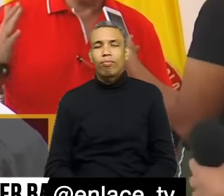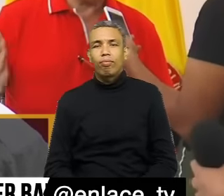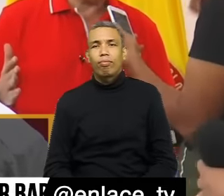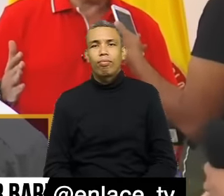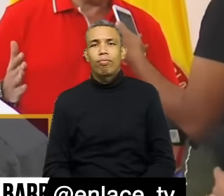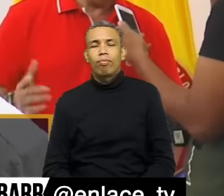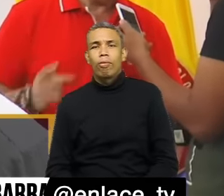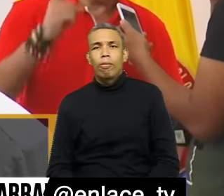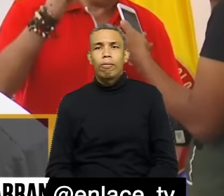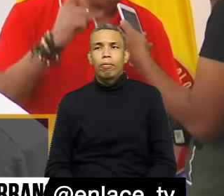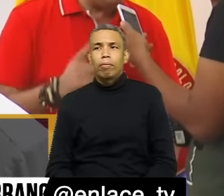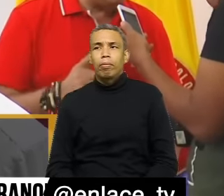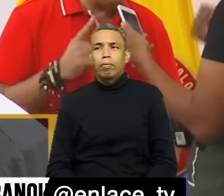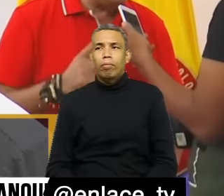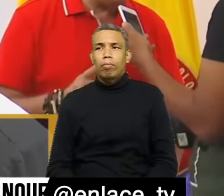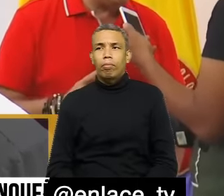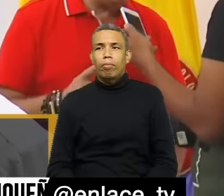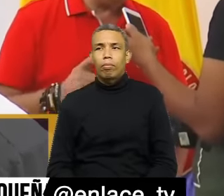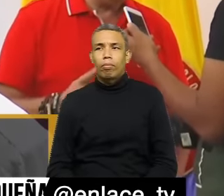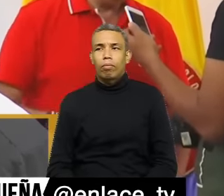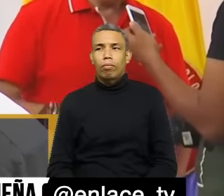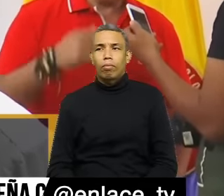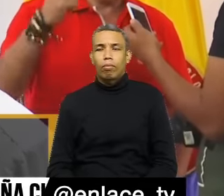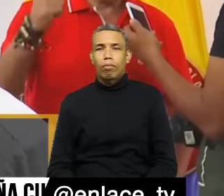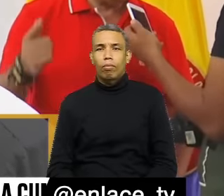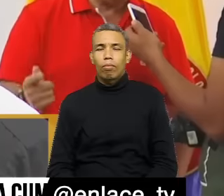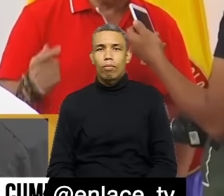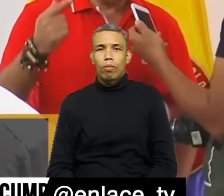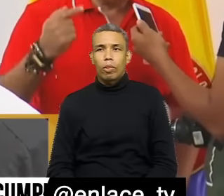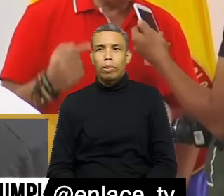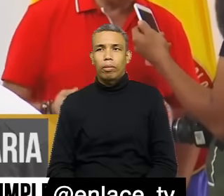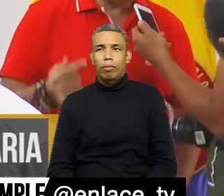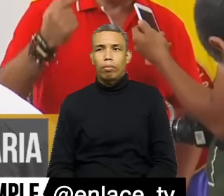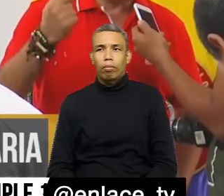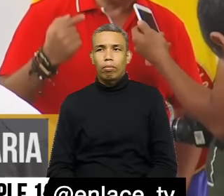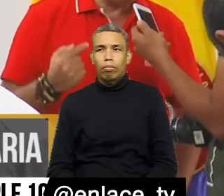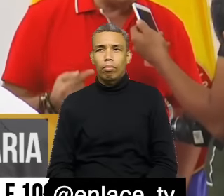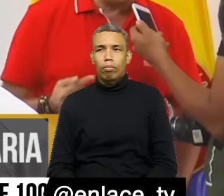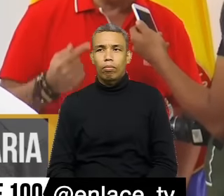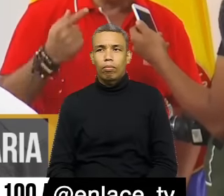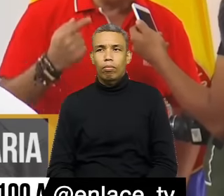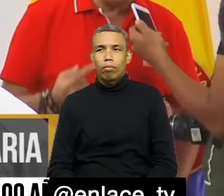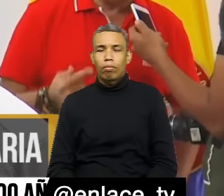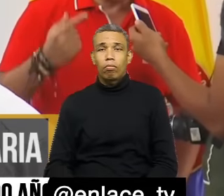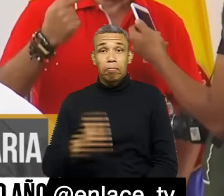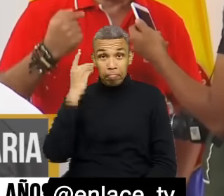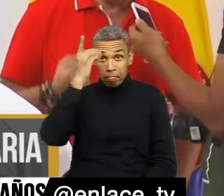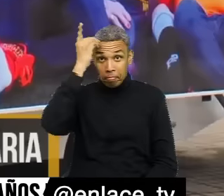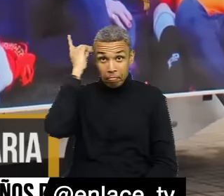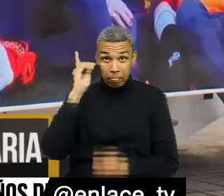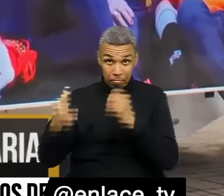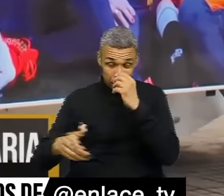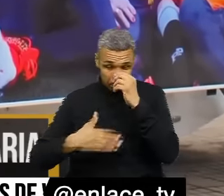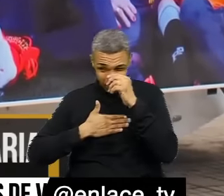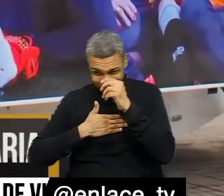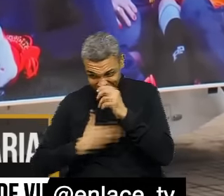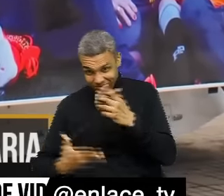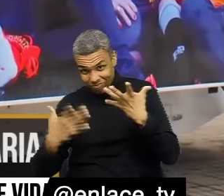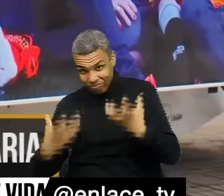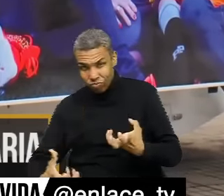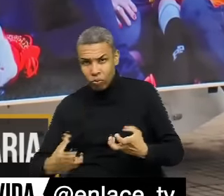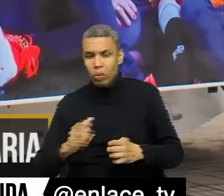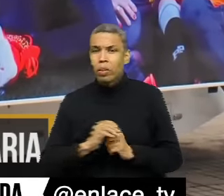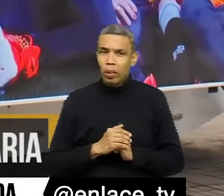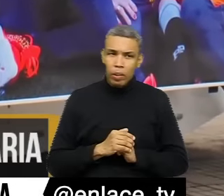muy comprometido y a través de su plan de desarrollo, él estipulaba la modernización y el equipamiento